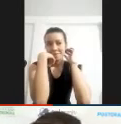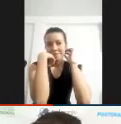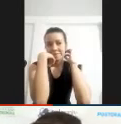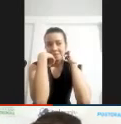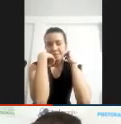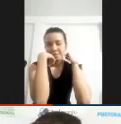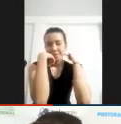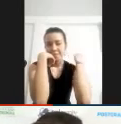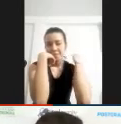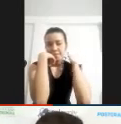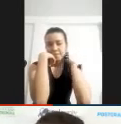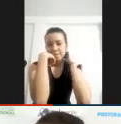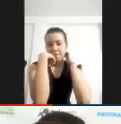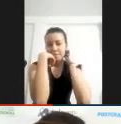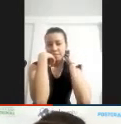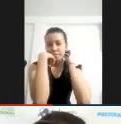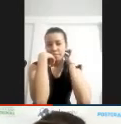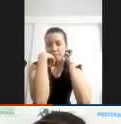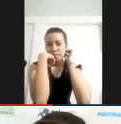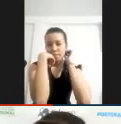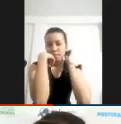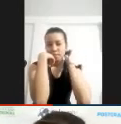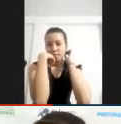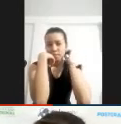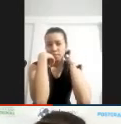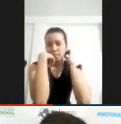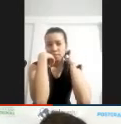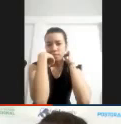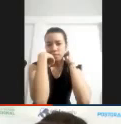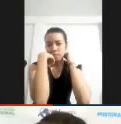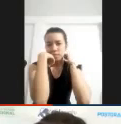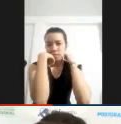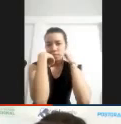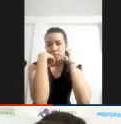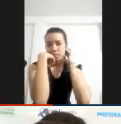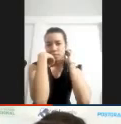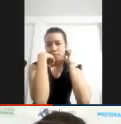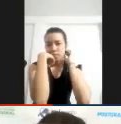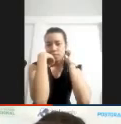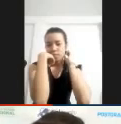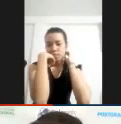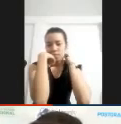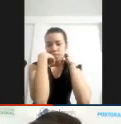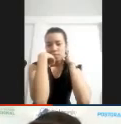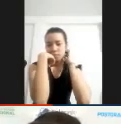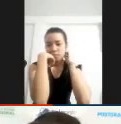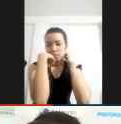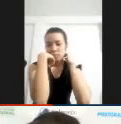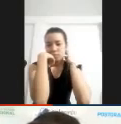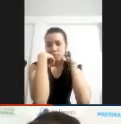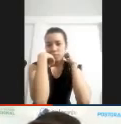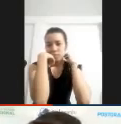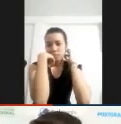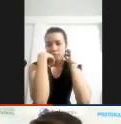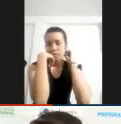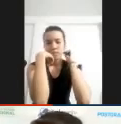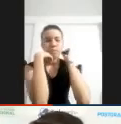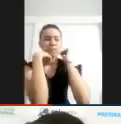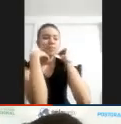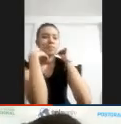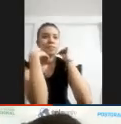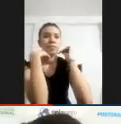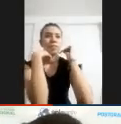situaciones. Mira, ya se nos está acabando el tiempo, muchachos. Mira, para mí es un gusto haber compartido con ustedes la tarde de hoy.